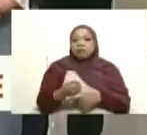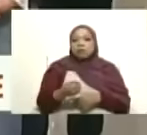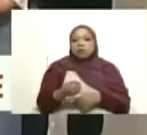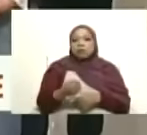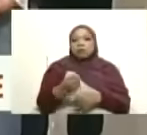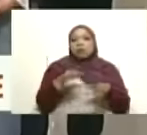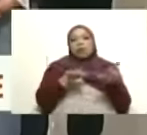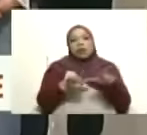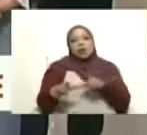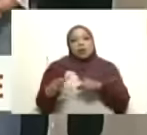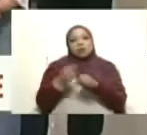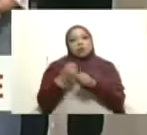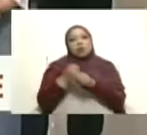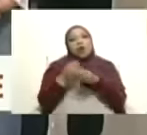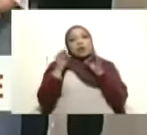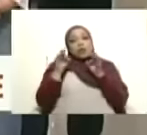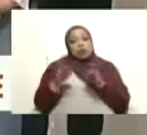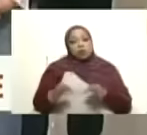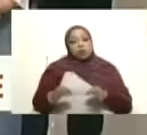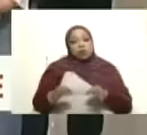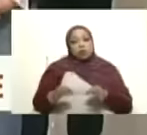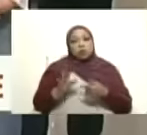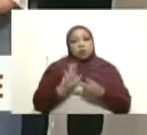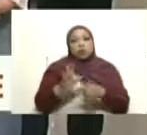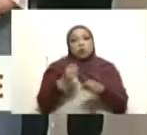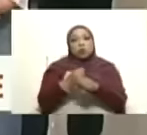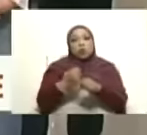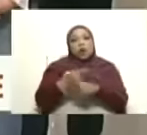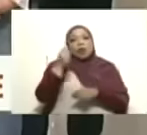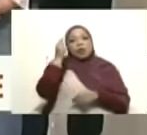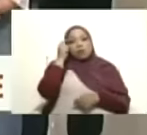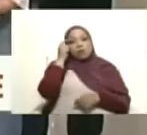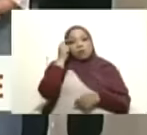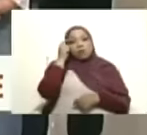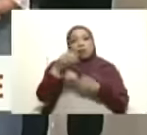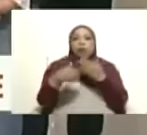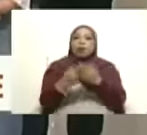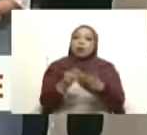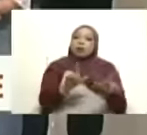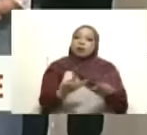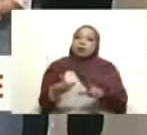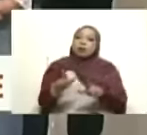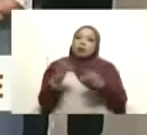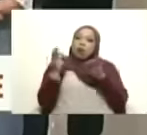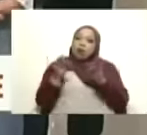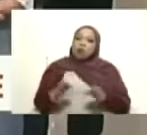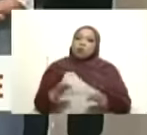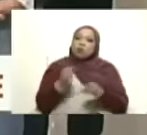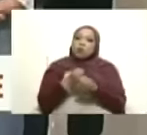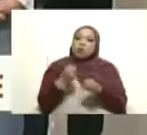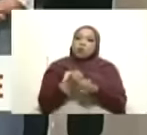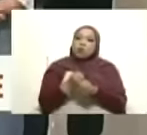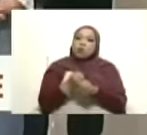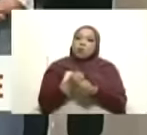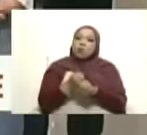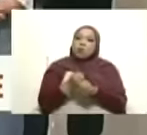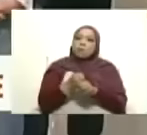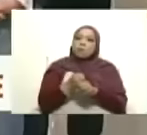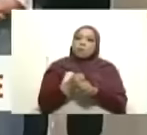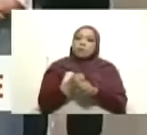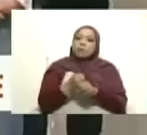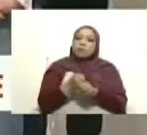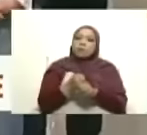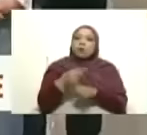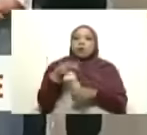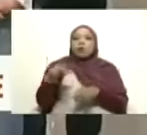estamos totalmente seguros que esta muestra del día de hoy se va a convertir verdaderamente en un